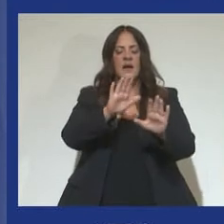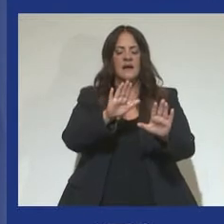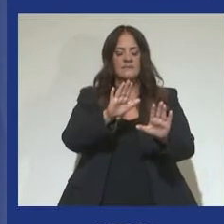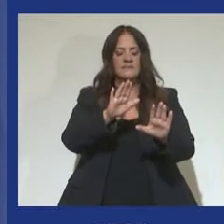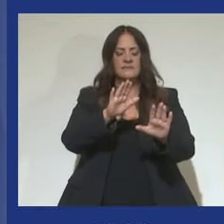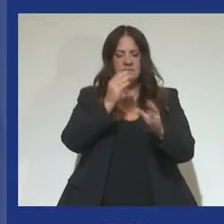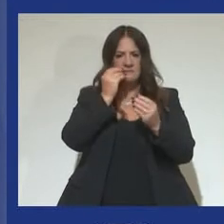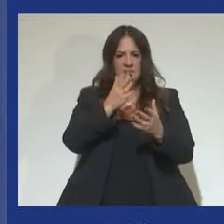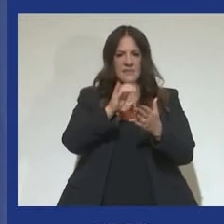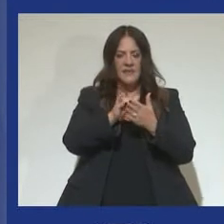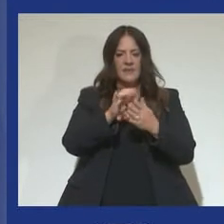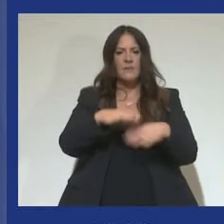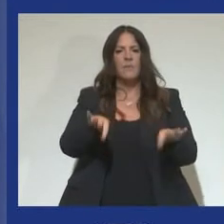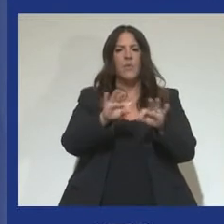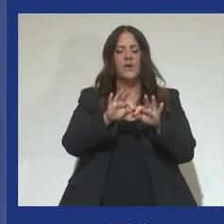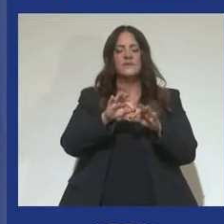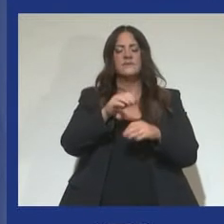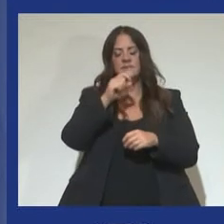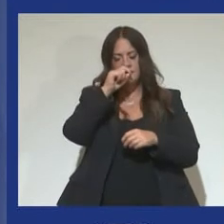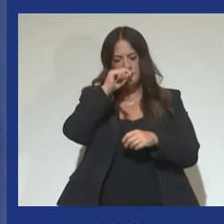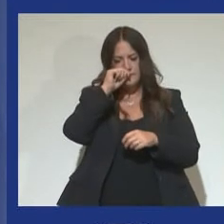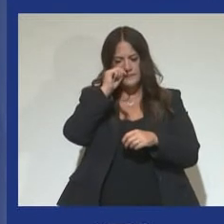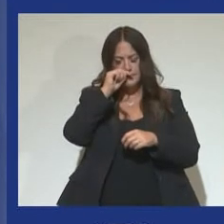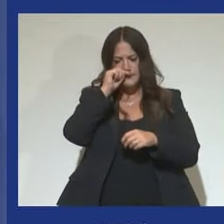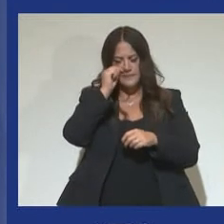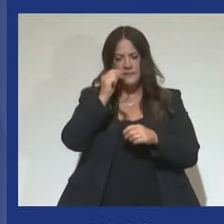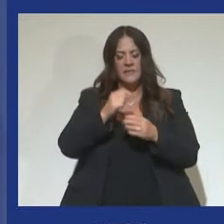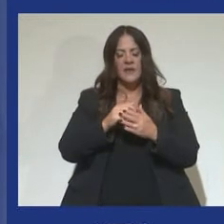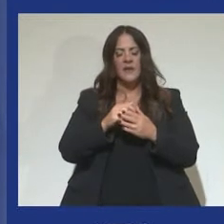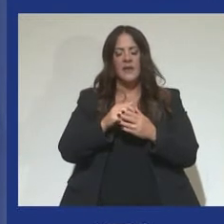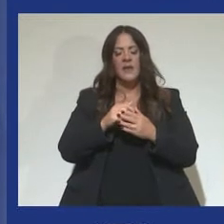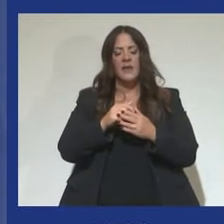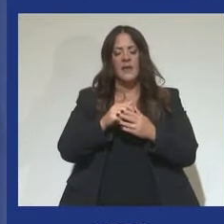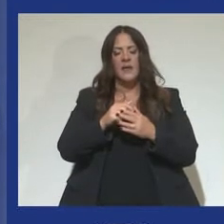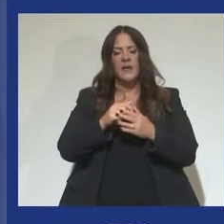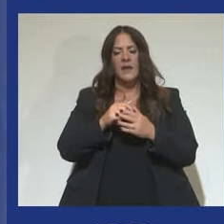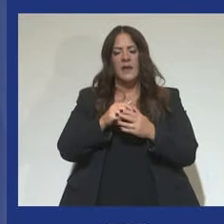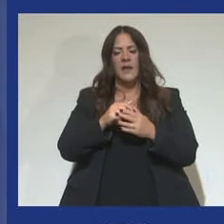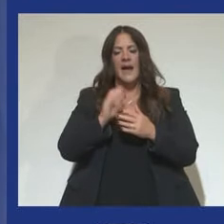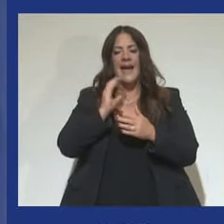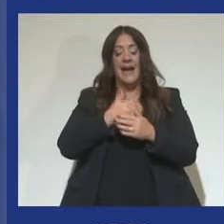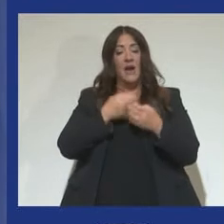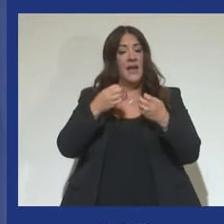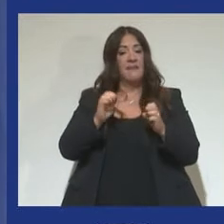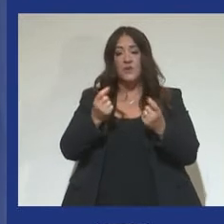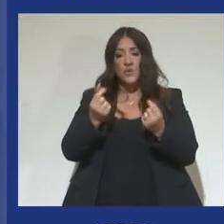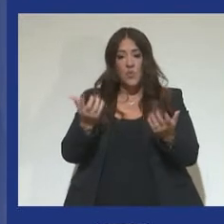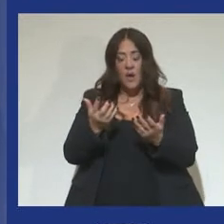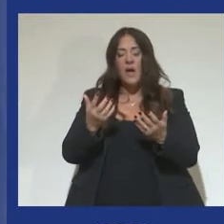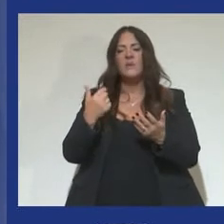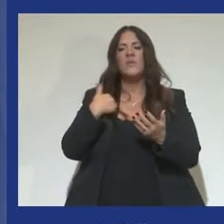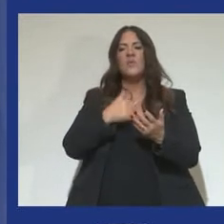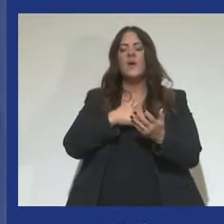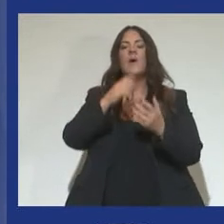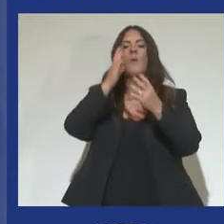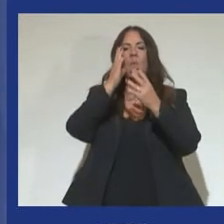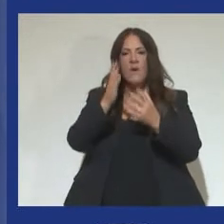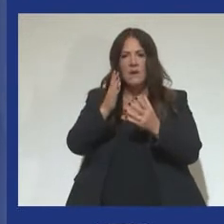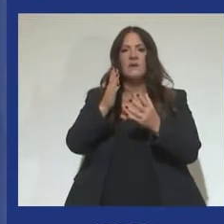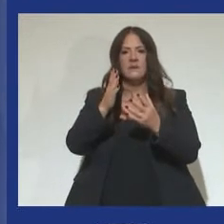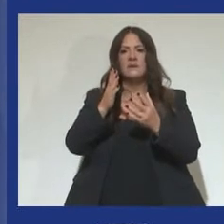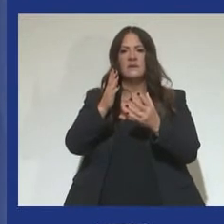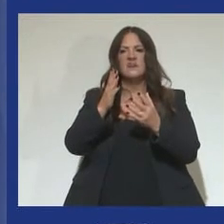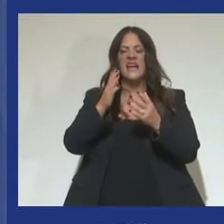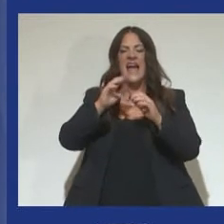obligada a eso no voy a aprovechar su pregunta pero quiero hacerlo más específico gran parte de nuestro esfuerzo es amplificar